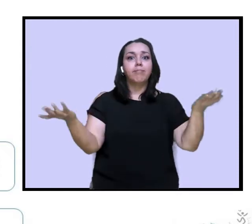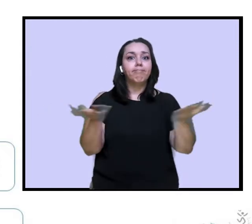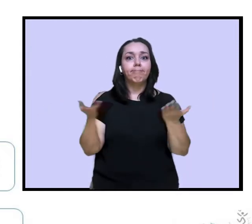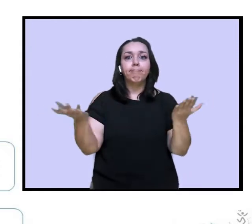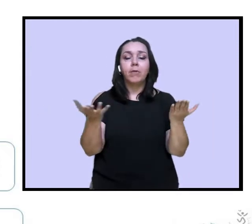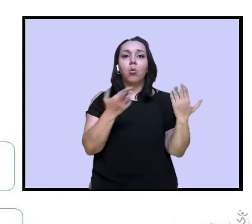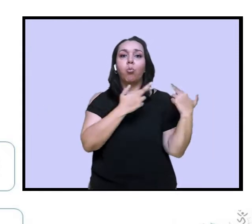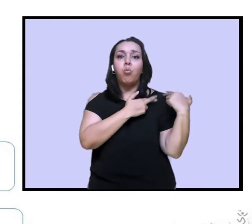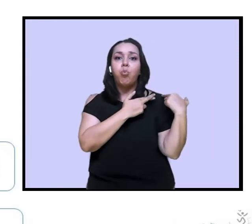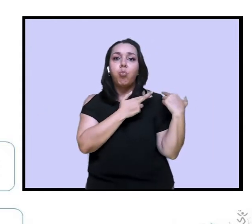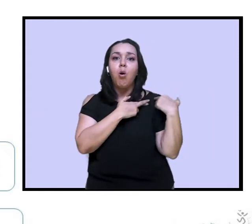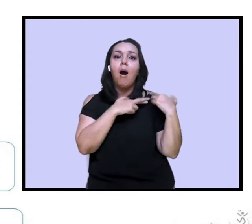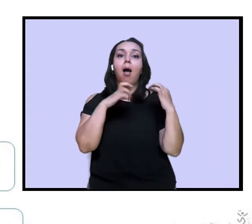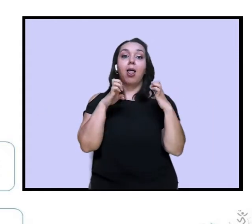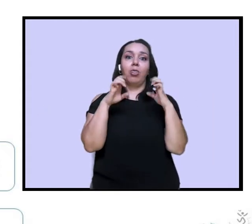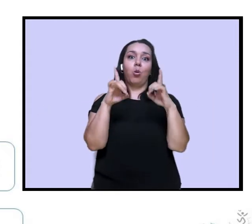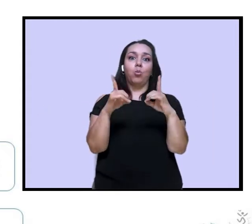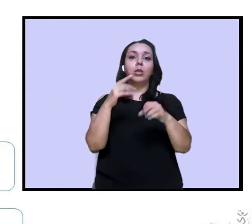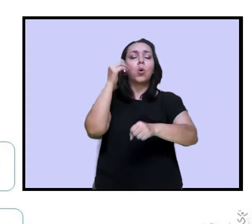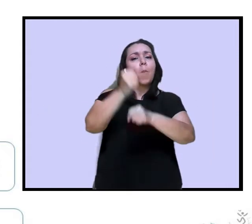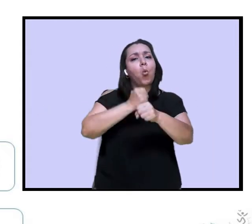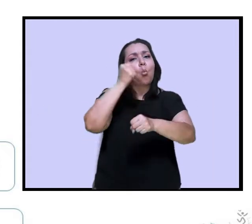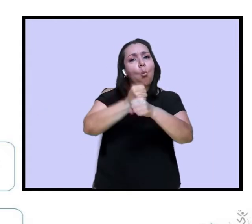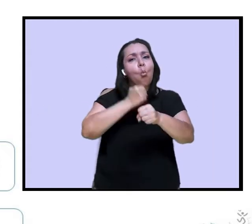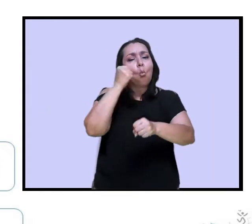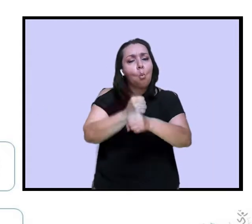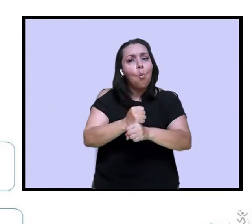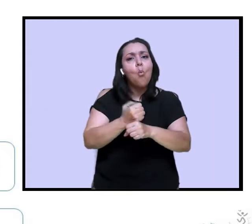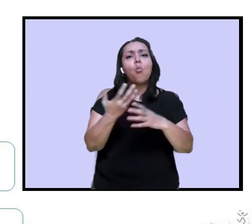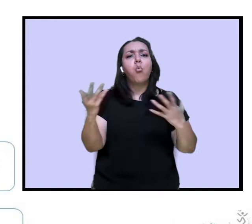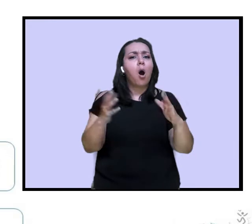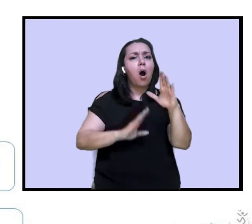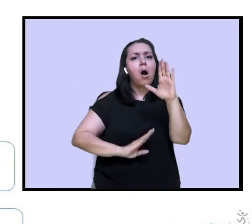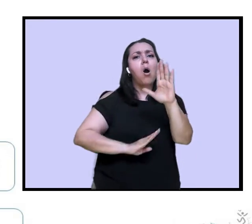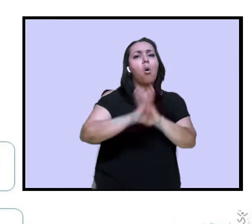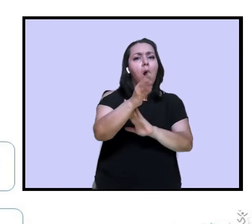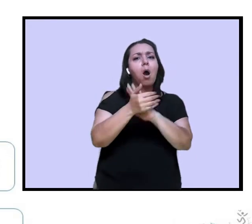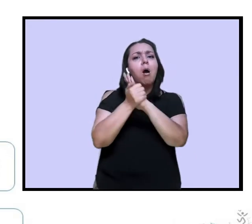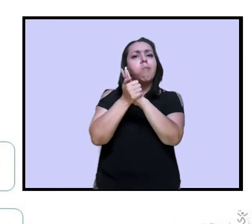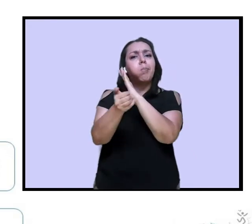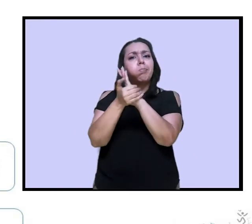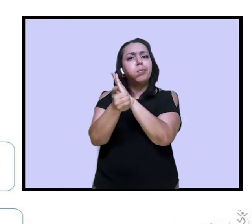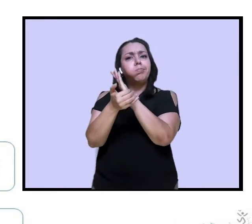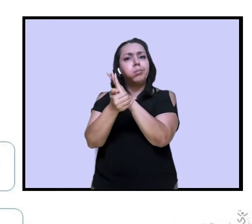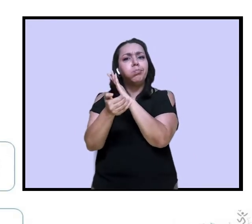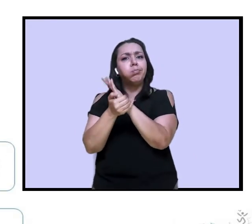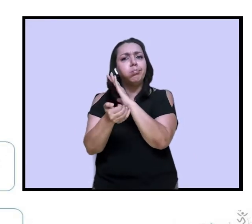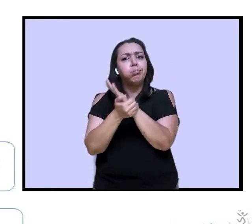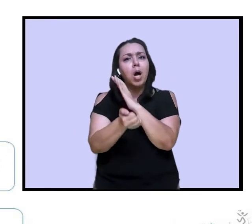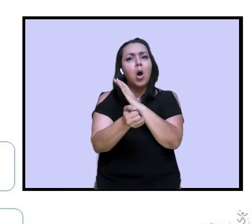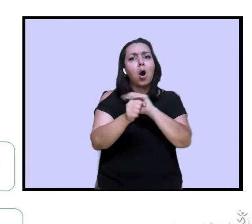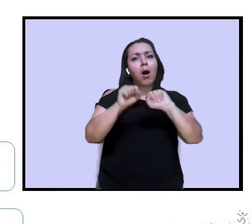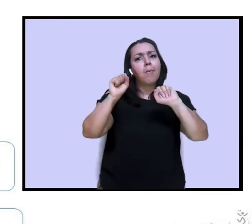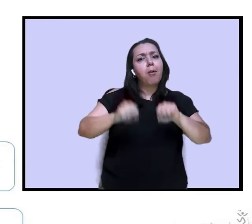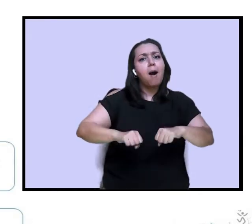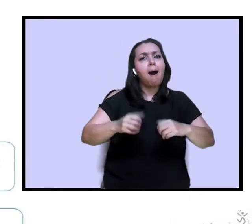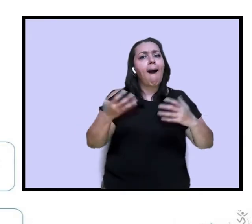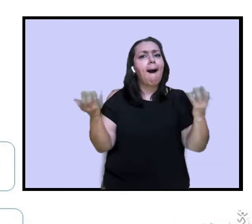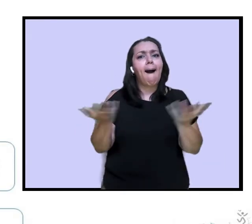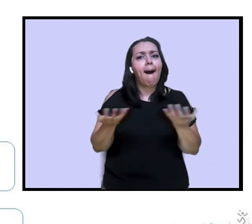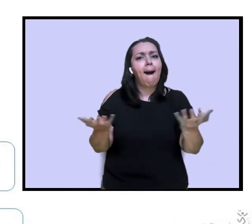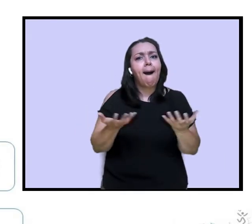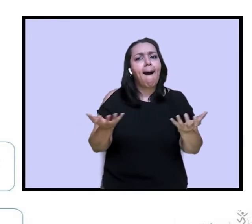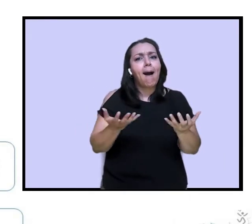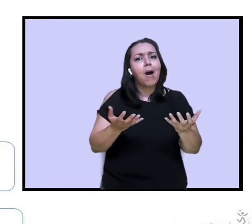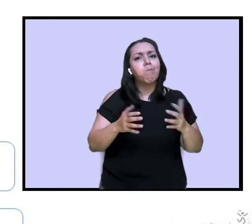caso, lo que corresponde a educación, y trabajando siempre el desarrollo de habilidades para poder